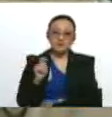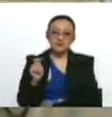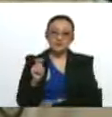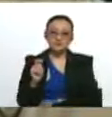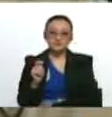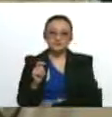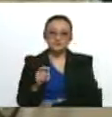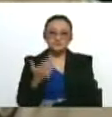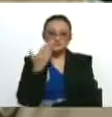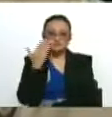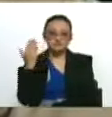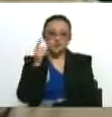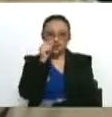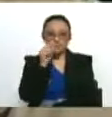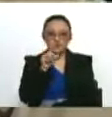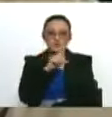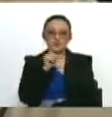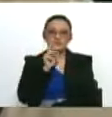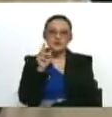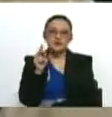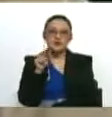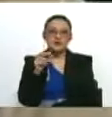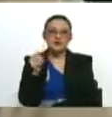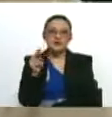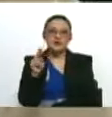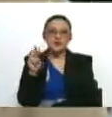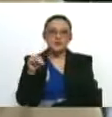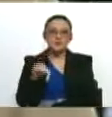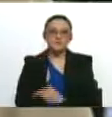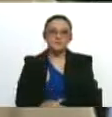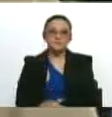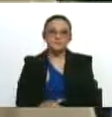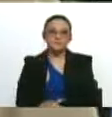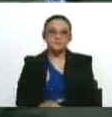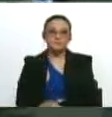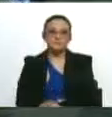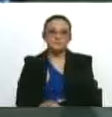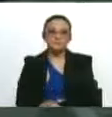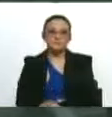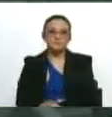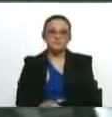Naúm Fernández Molina.